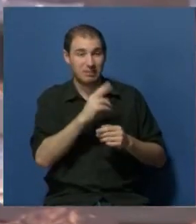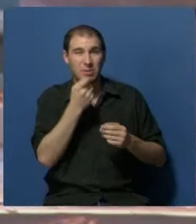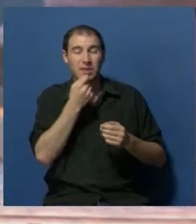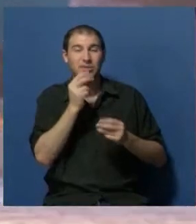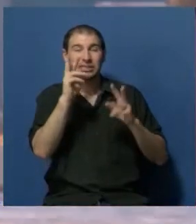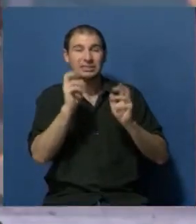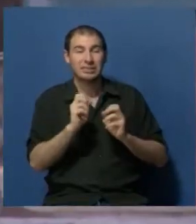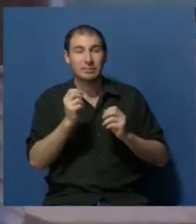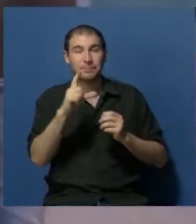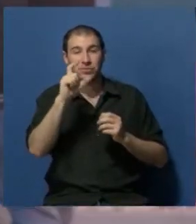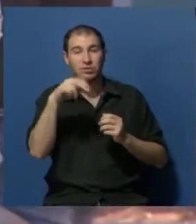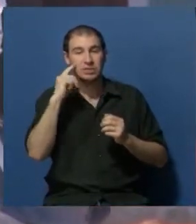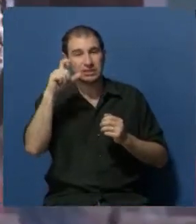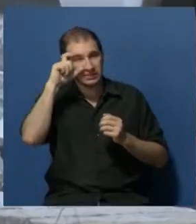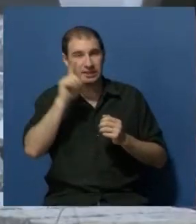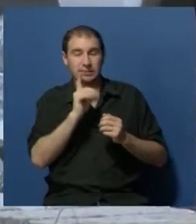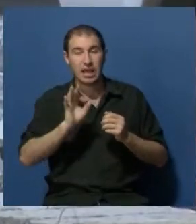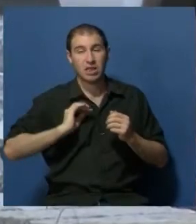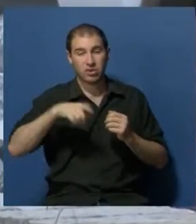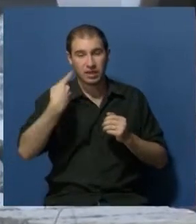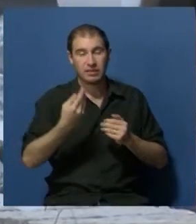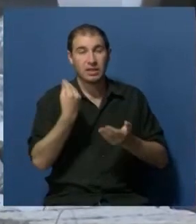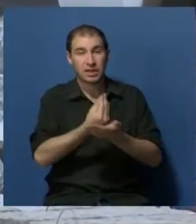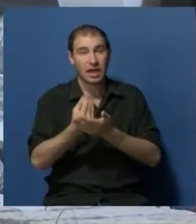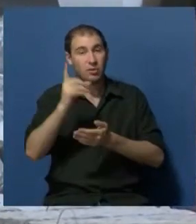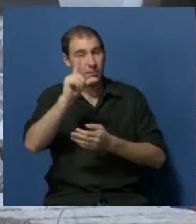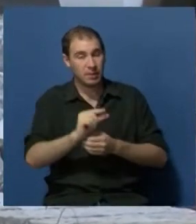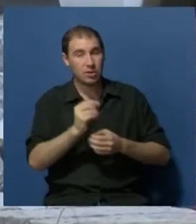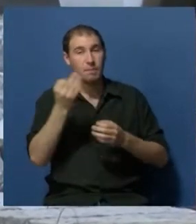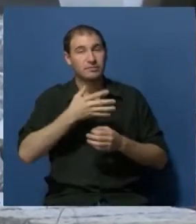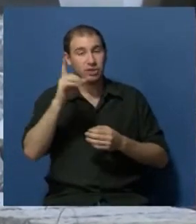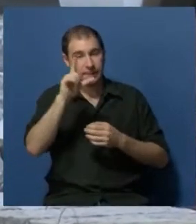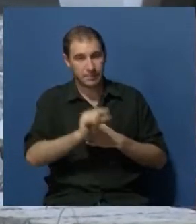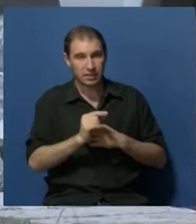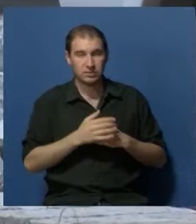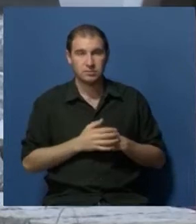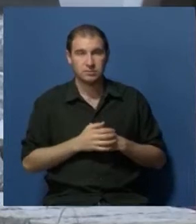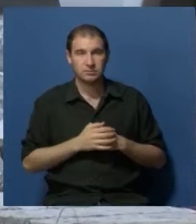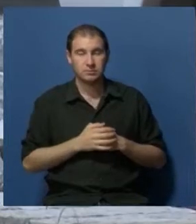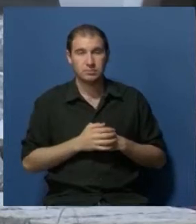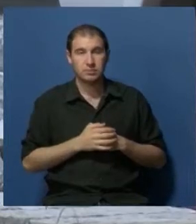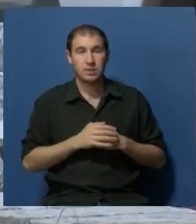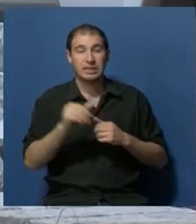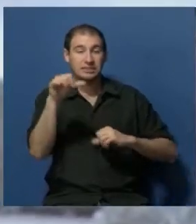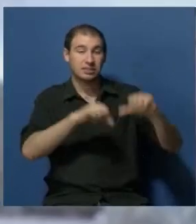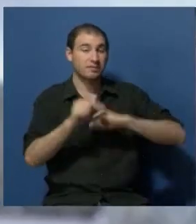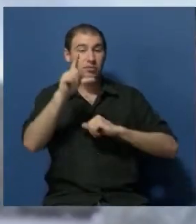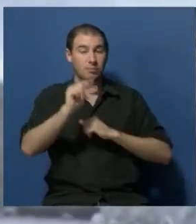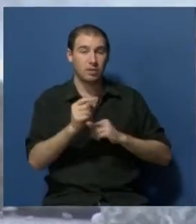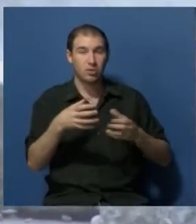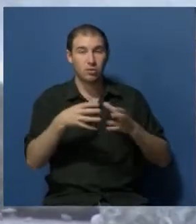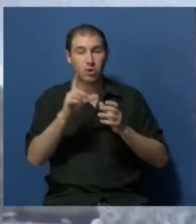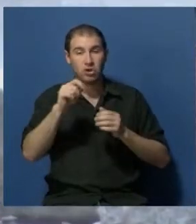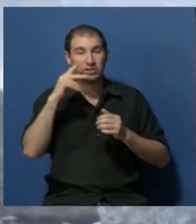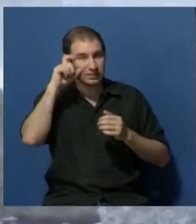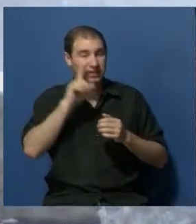tema del CONICET. Ya el año que viene van a ingresar menos profesionales y menos científicos al sistema de